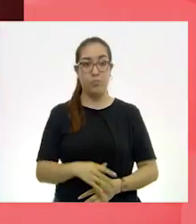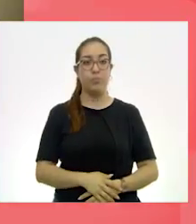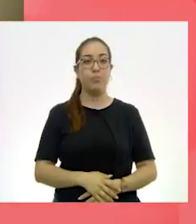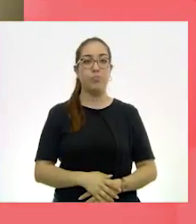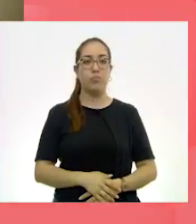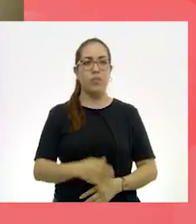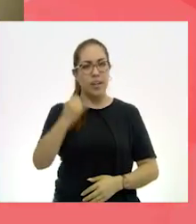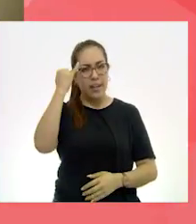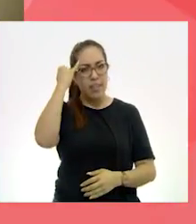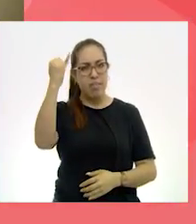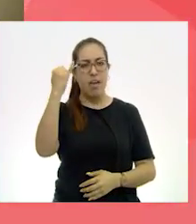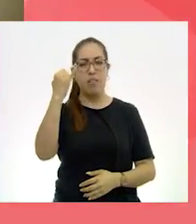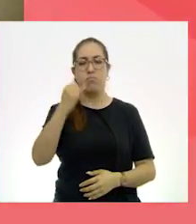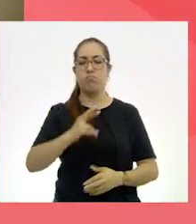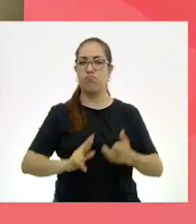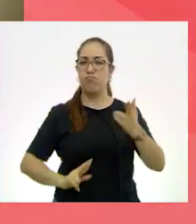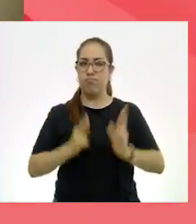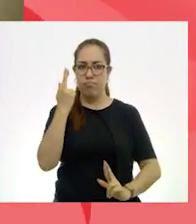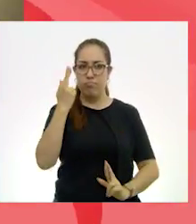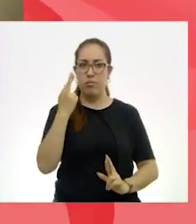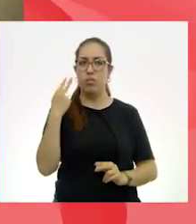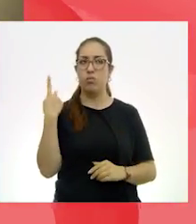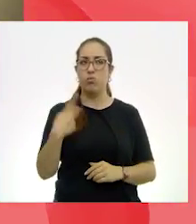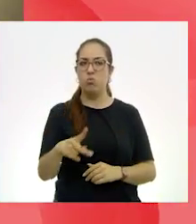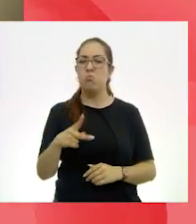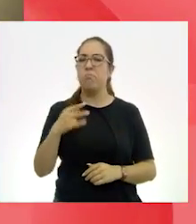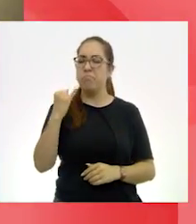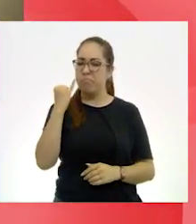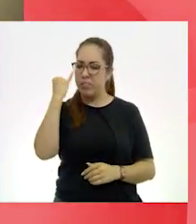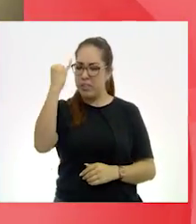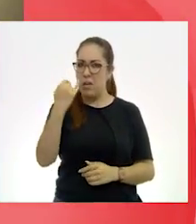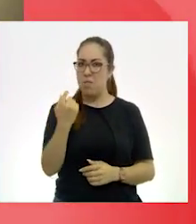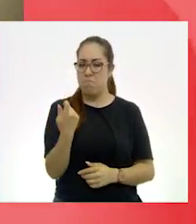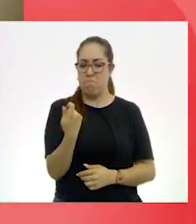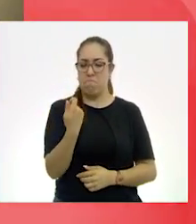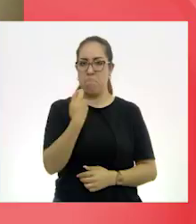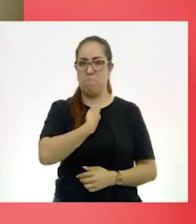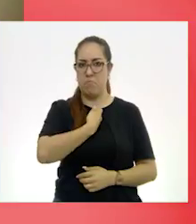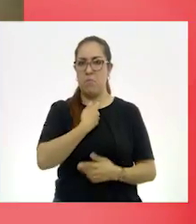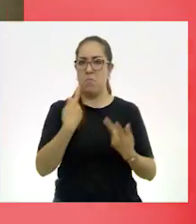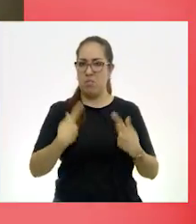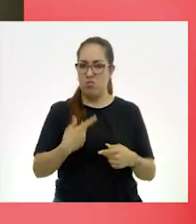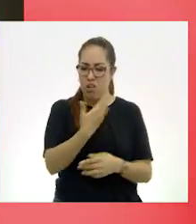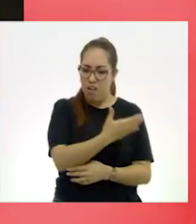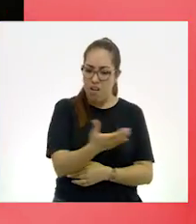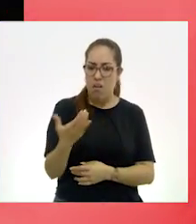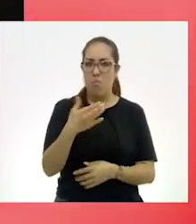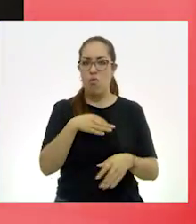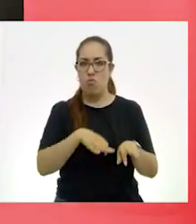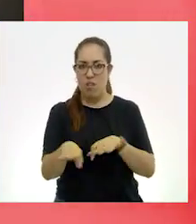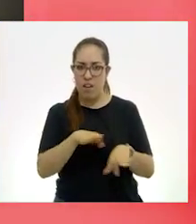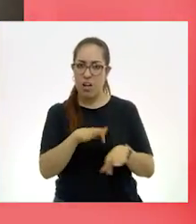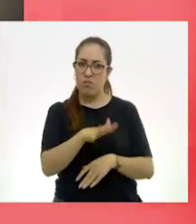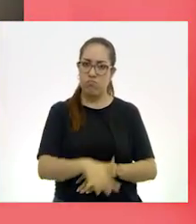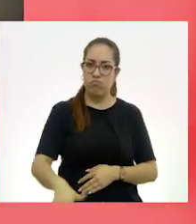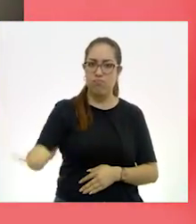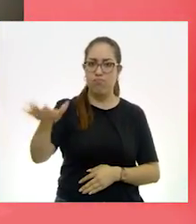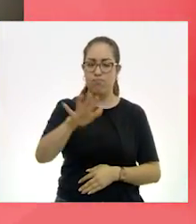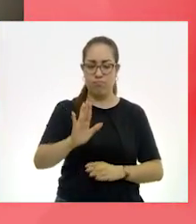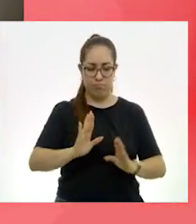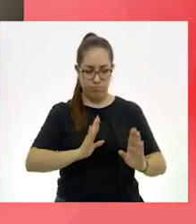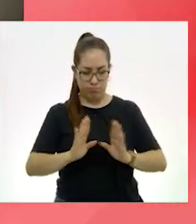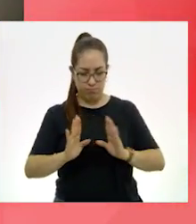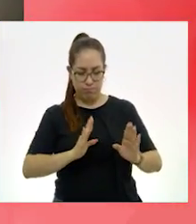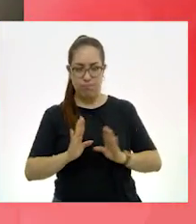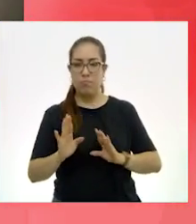idea de la revolución, la idea del zapatismo, la identidad de los campesinos alrededor del Ejército Libertador